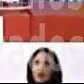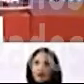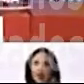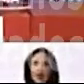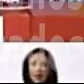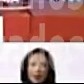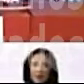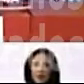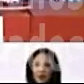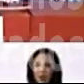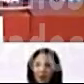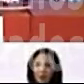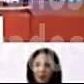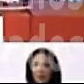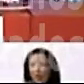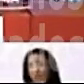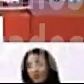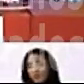Calladito.